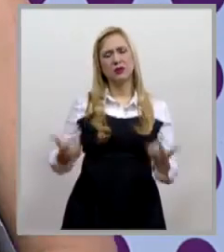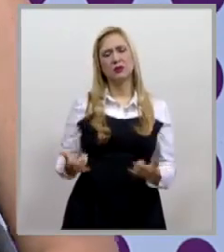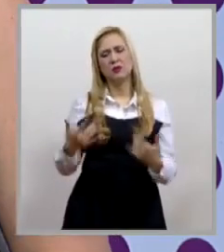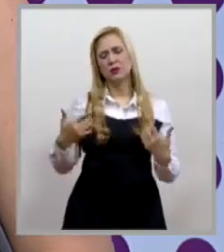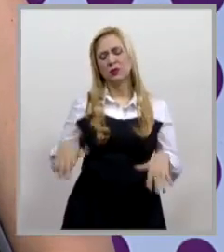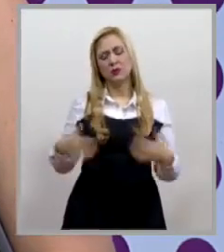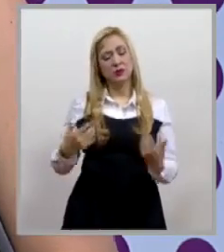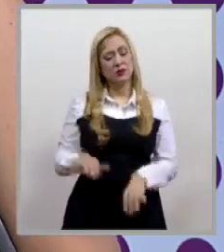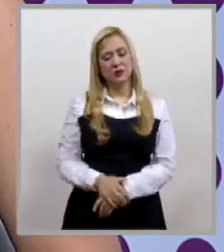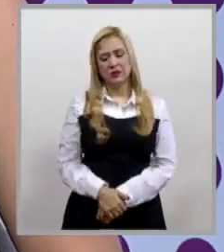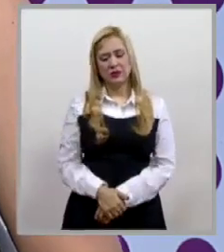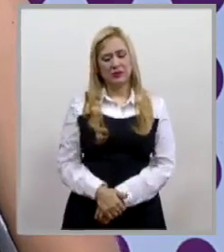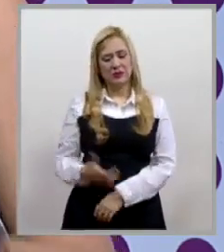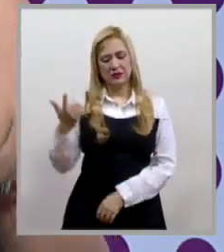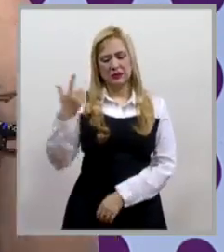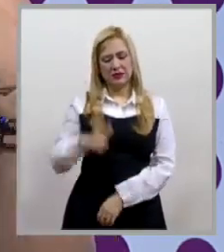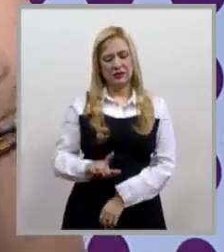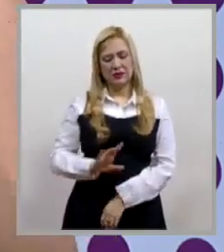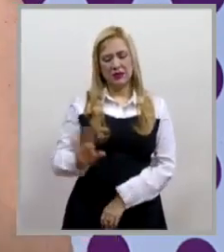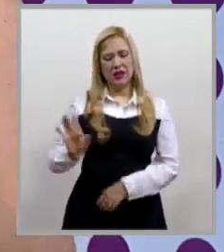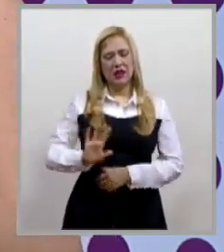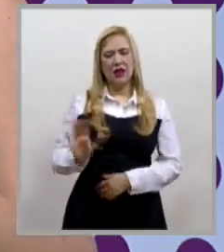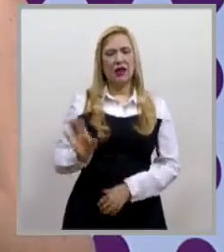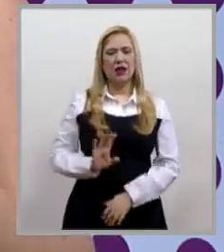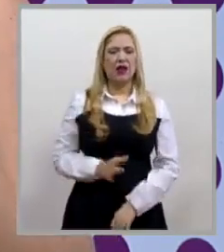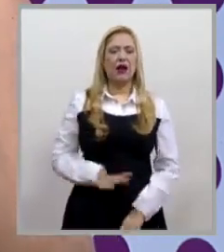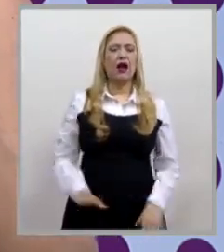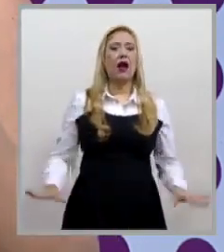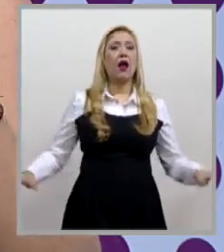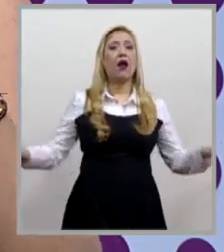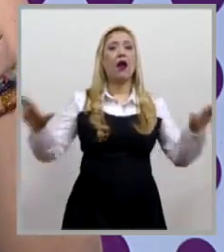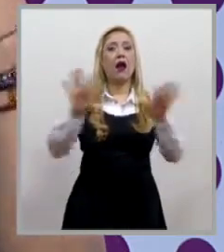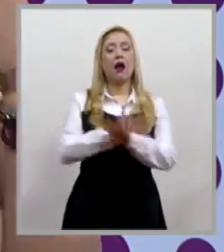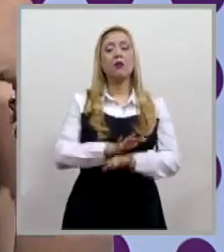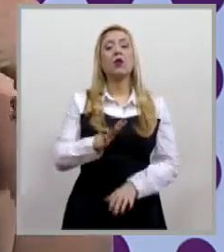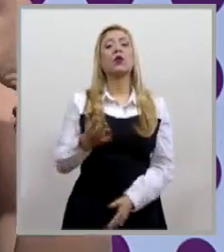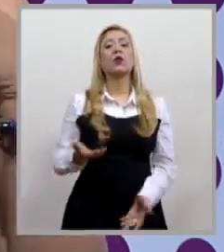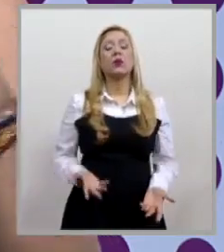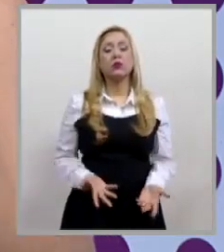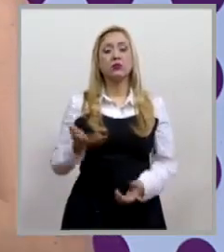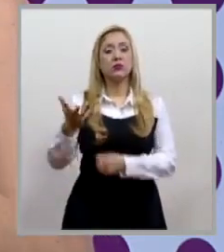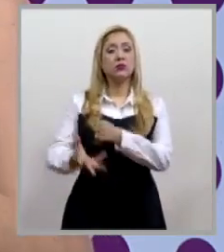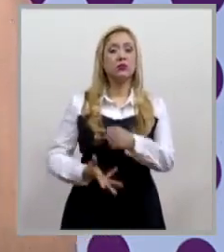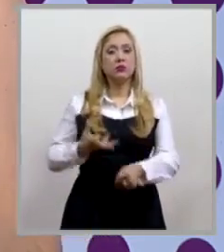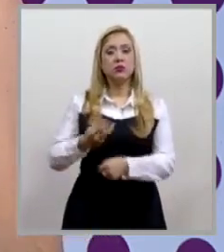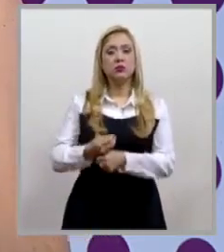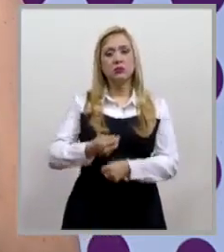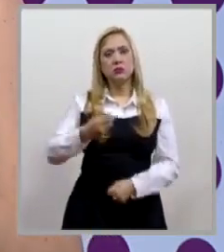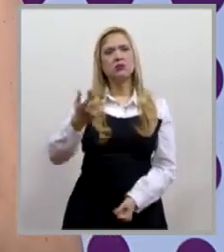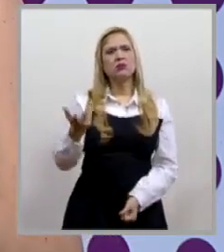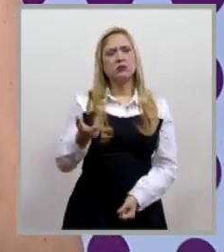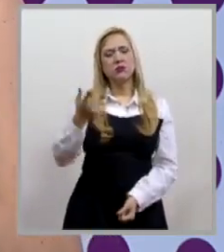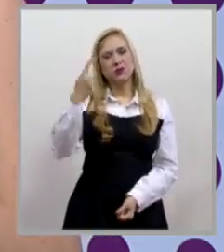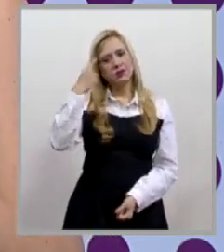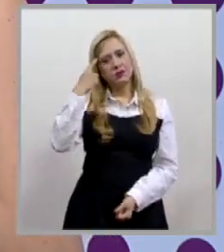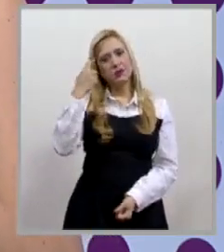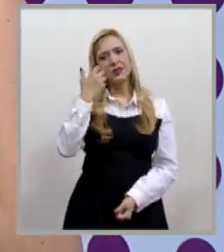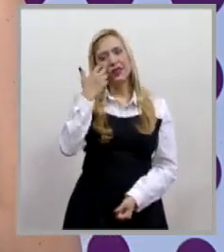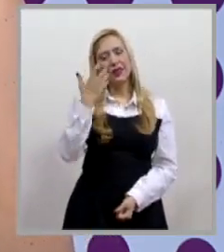forman parte de ese contexto feminicida. La vocación transformadora o las reparaciones con vocación transformadora